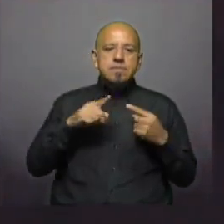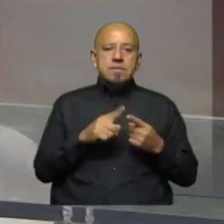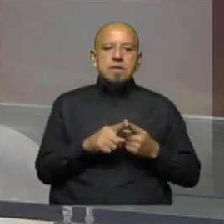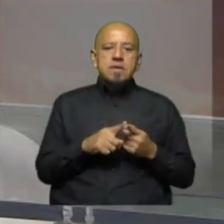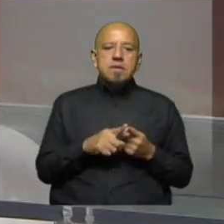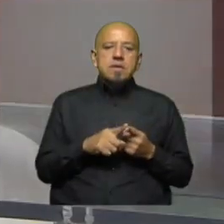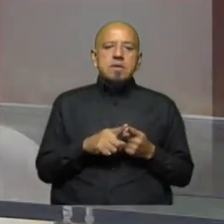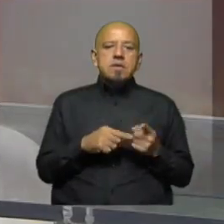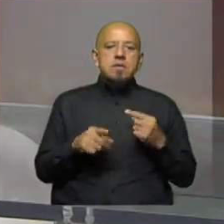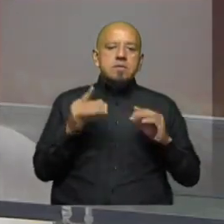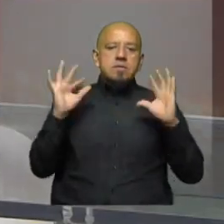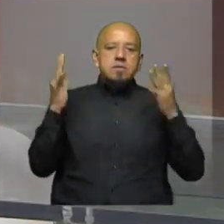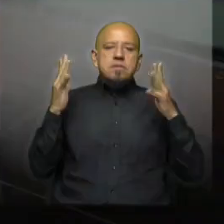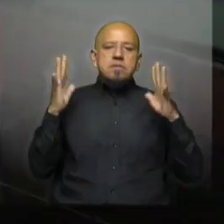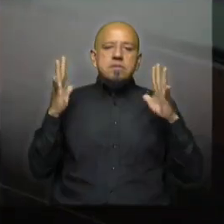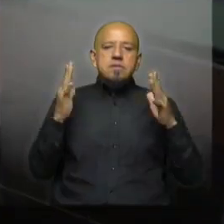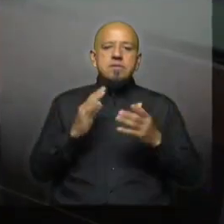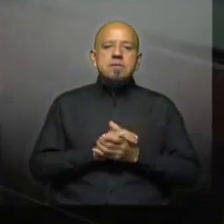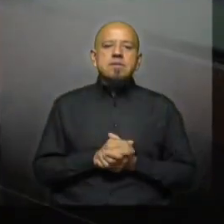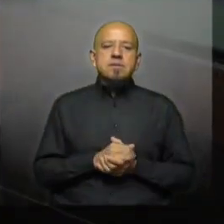Y lo recibimos con un aplauso. Claro, ¿puede que ser? Sí.